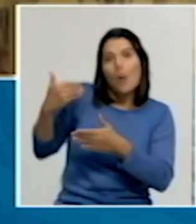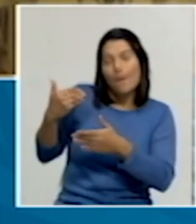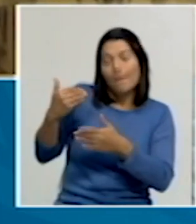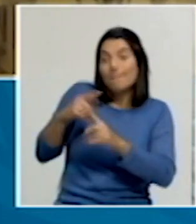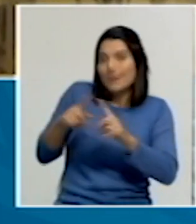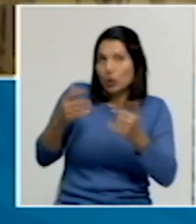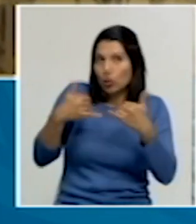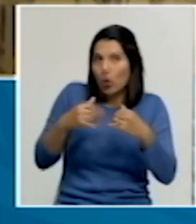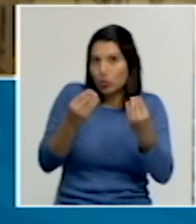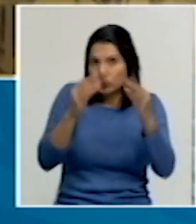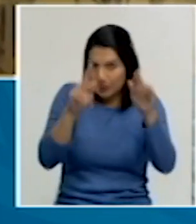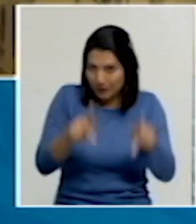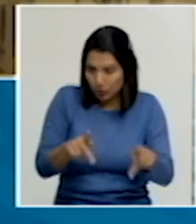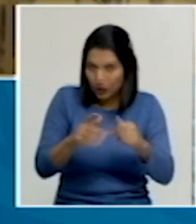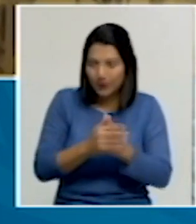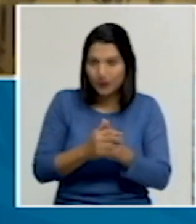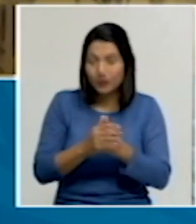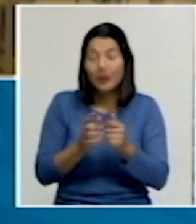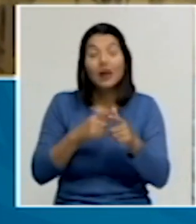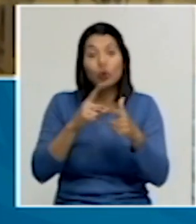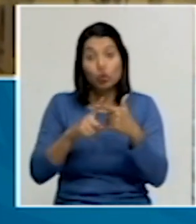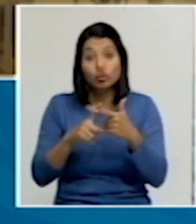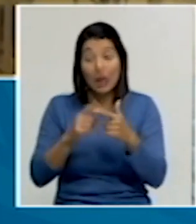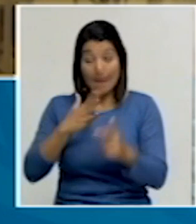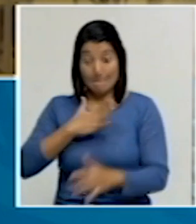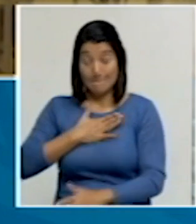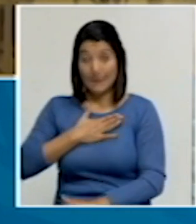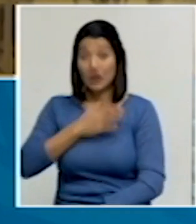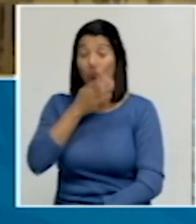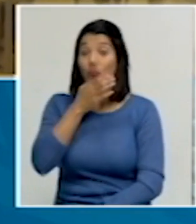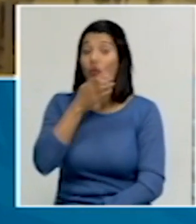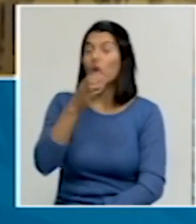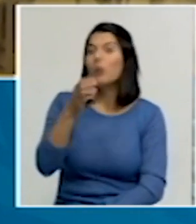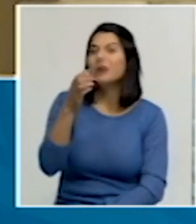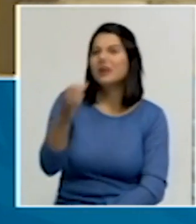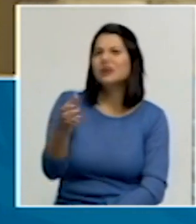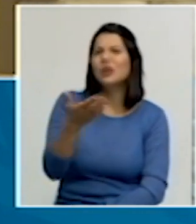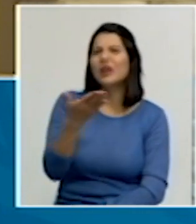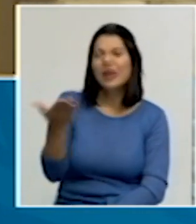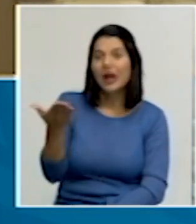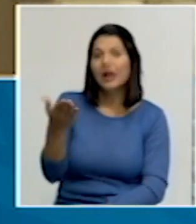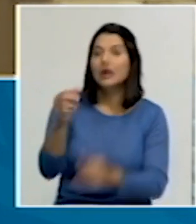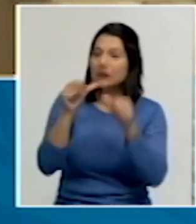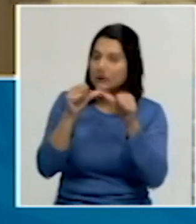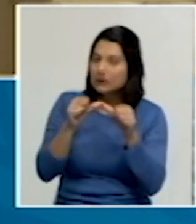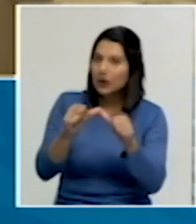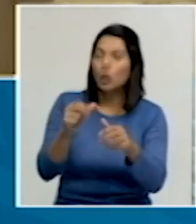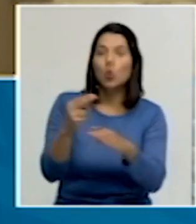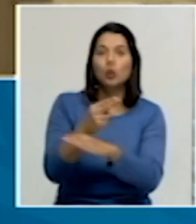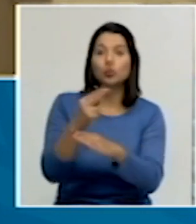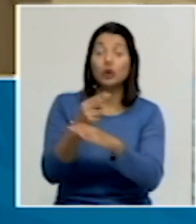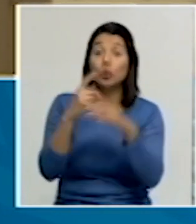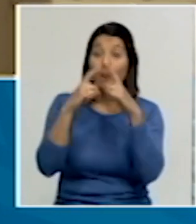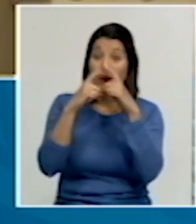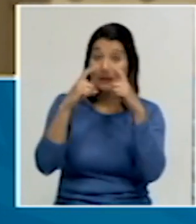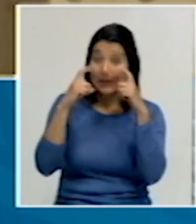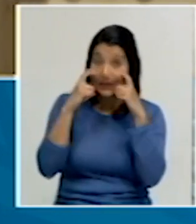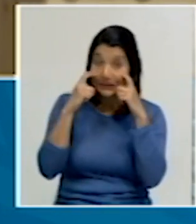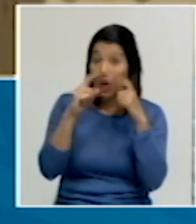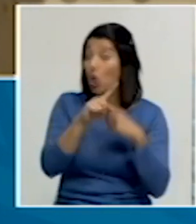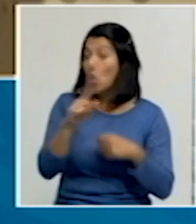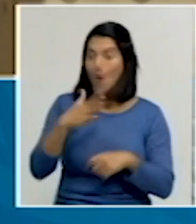relevantes. Entonces, vamos a ver, mi recomendación es seguir utilizando la mascarilla, y no es